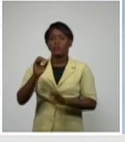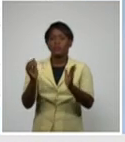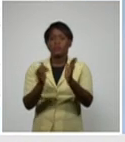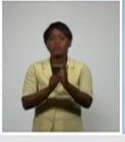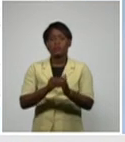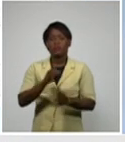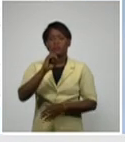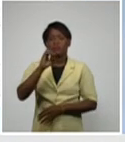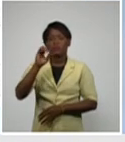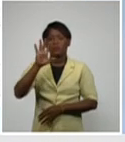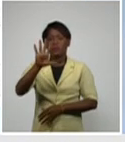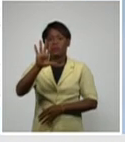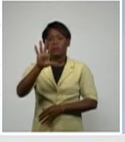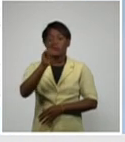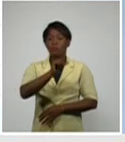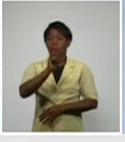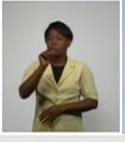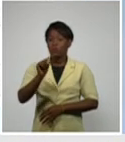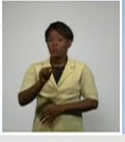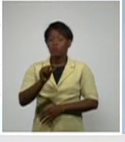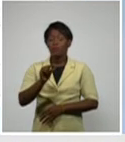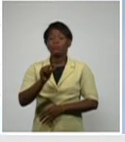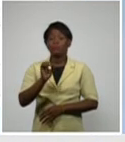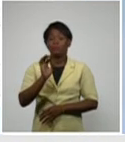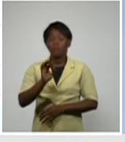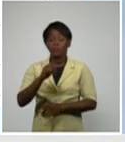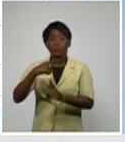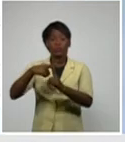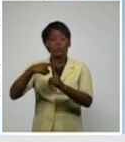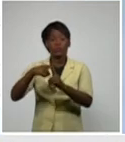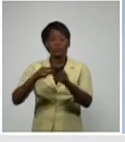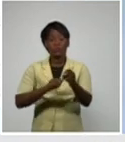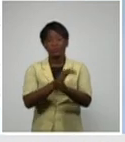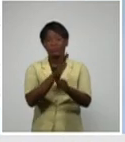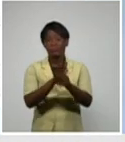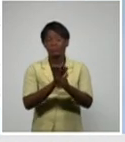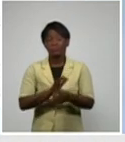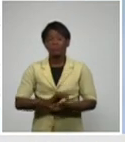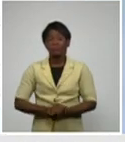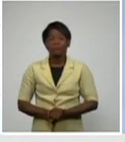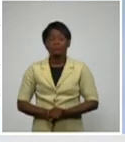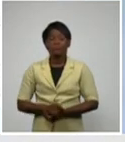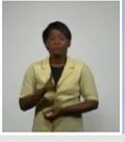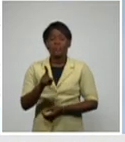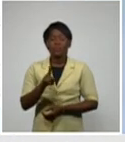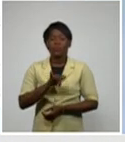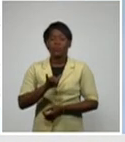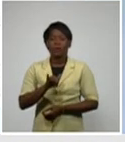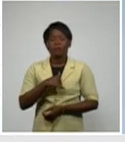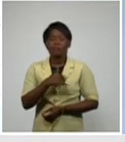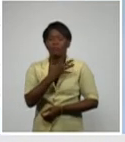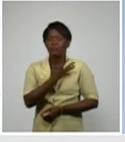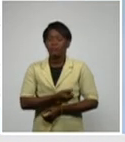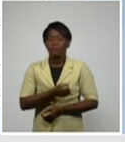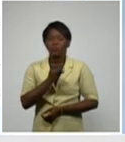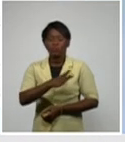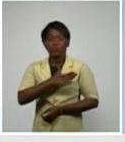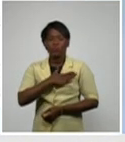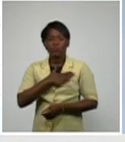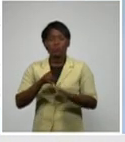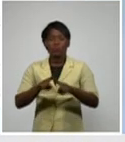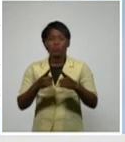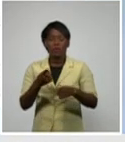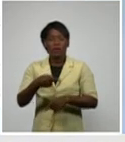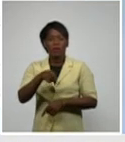10.790.005 personas que han estado contagiadas con la COVID. Y lo que es más lamentable es que ayer